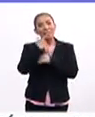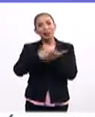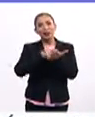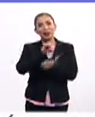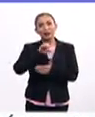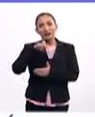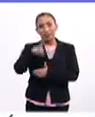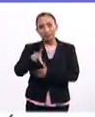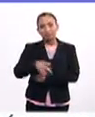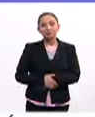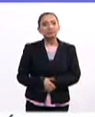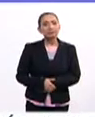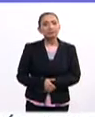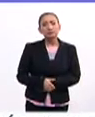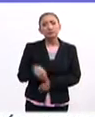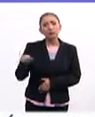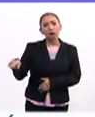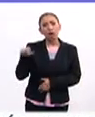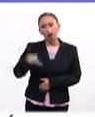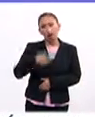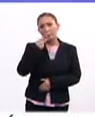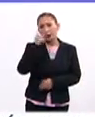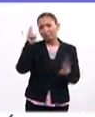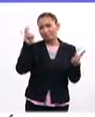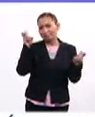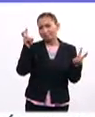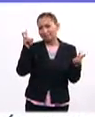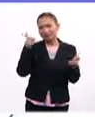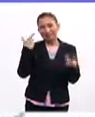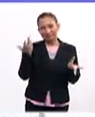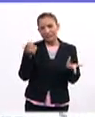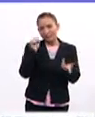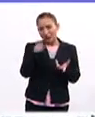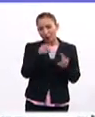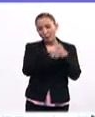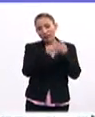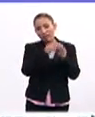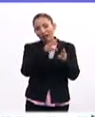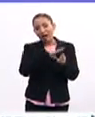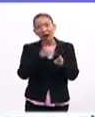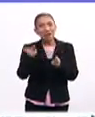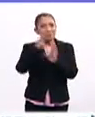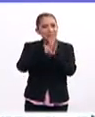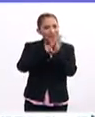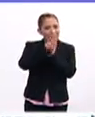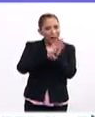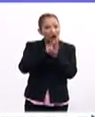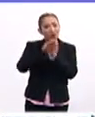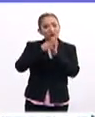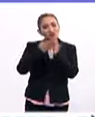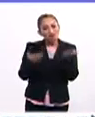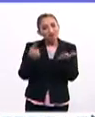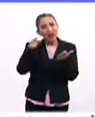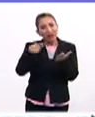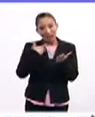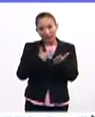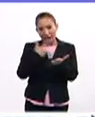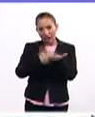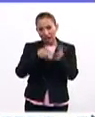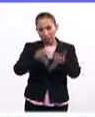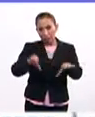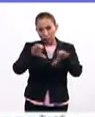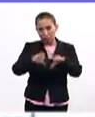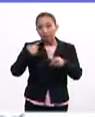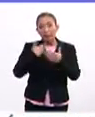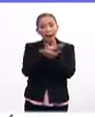de la Secretaría de Educación Pública. Hoy vamos a hablar sobre, pues dentro de estos materiales audiovisuales informáticos que ofrece la SEP